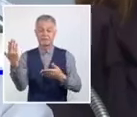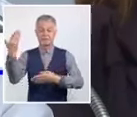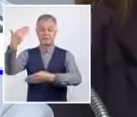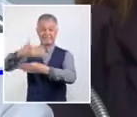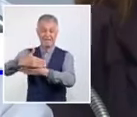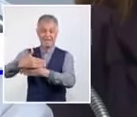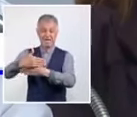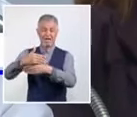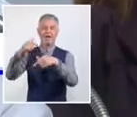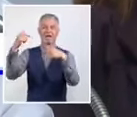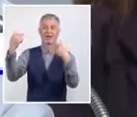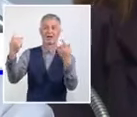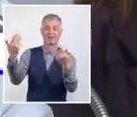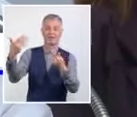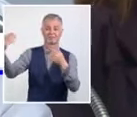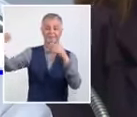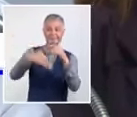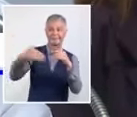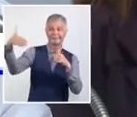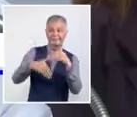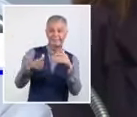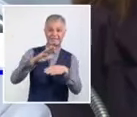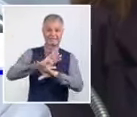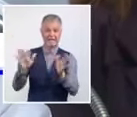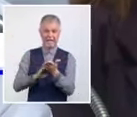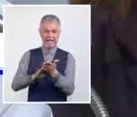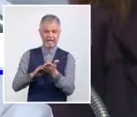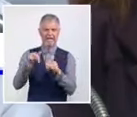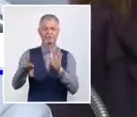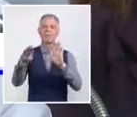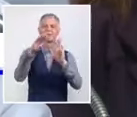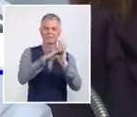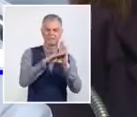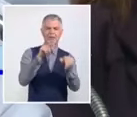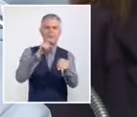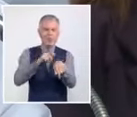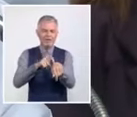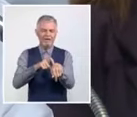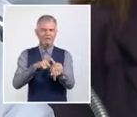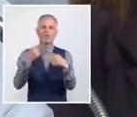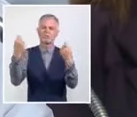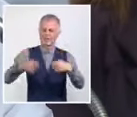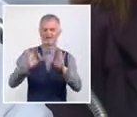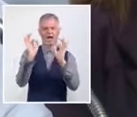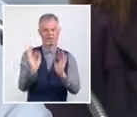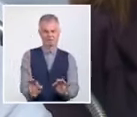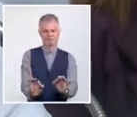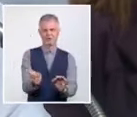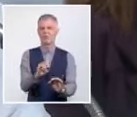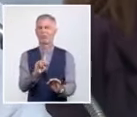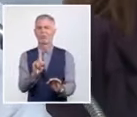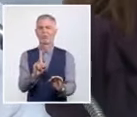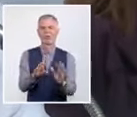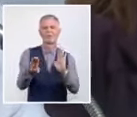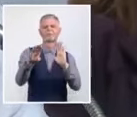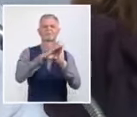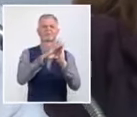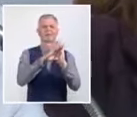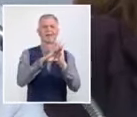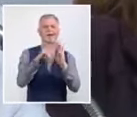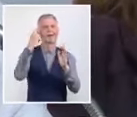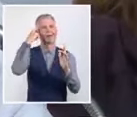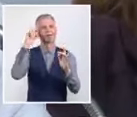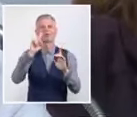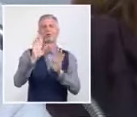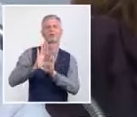una medida que en el momento que haya que tomarla, se tomará. No es una medida